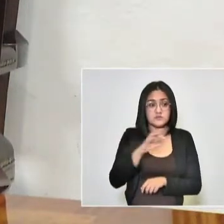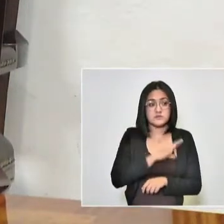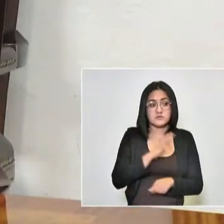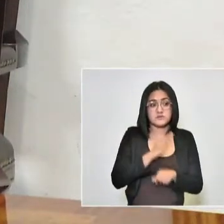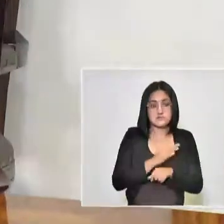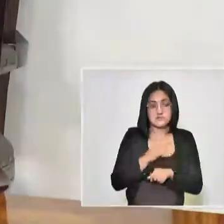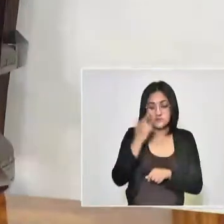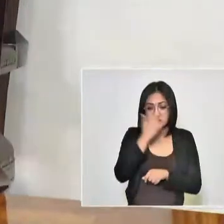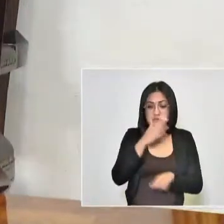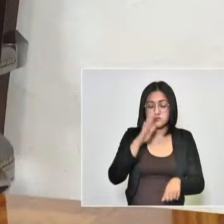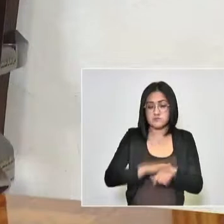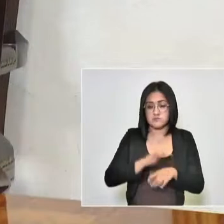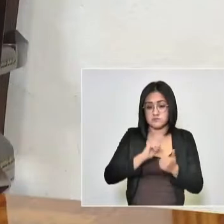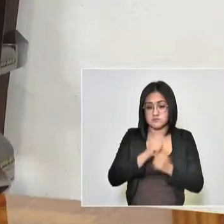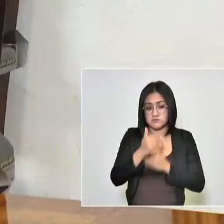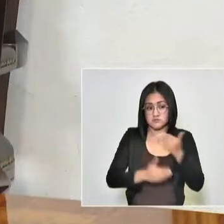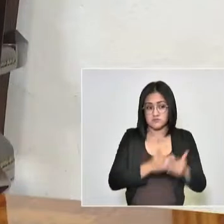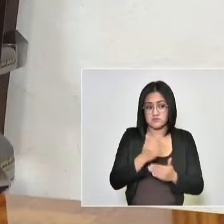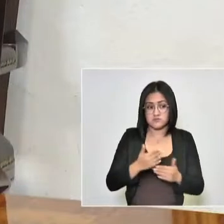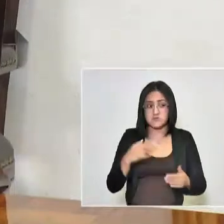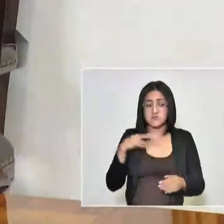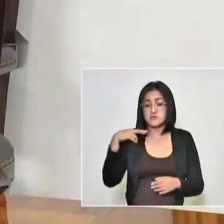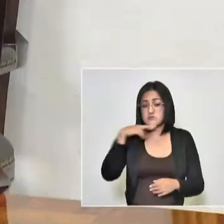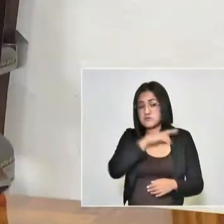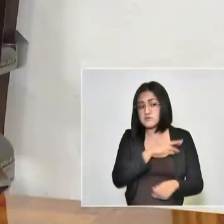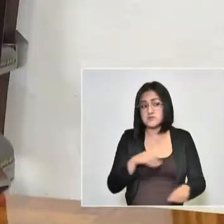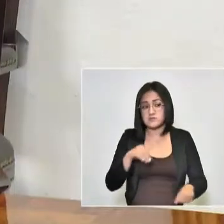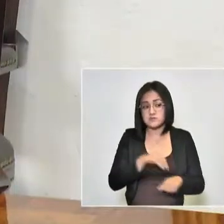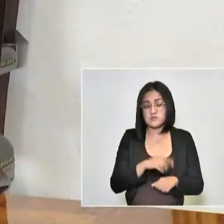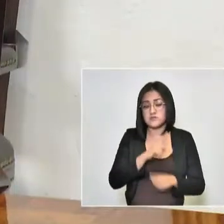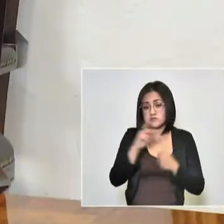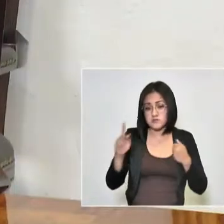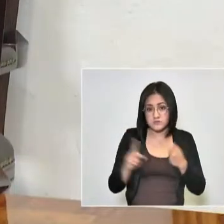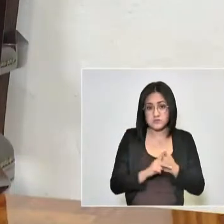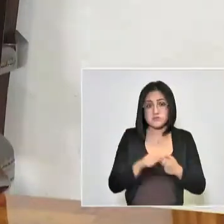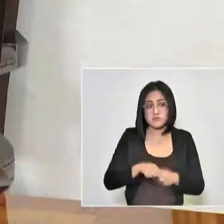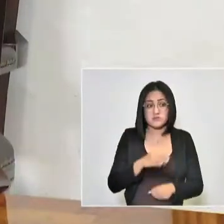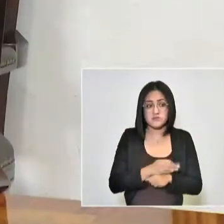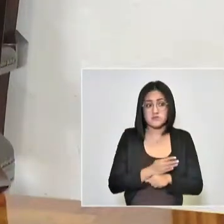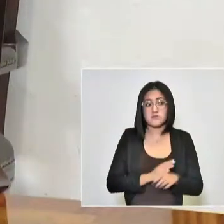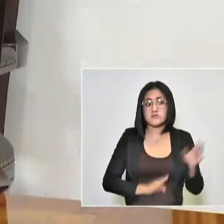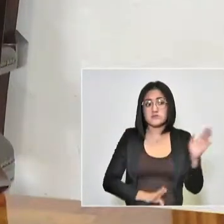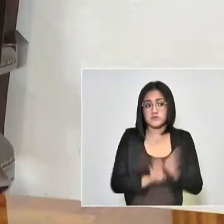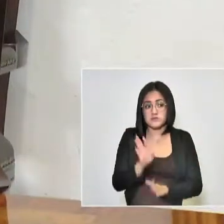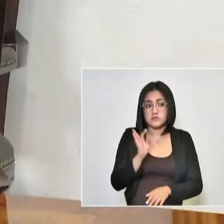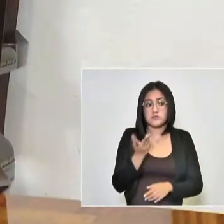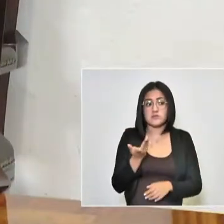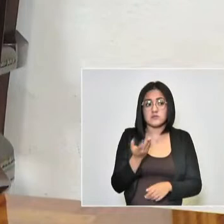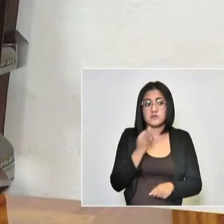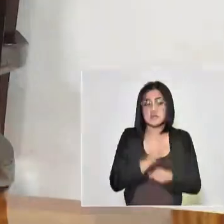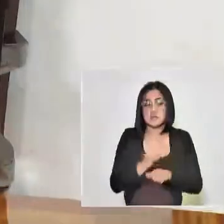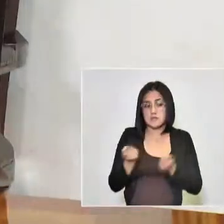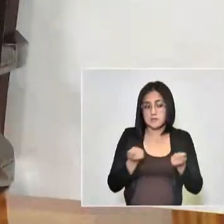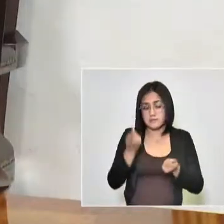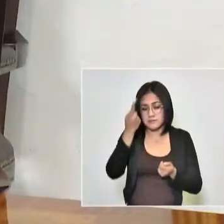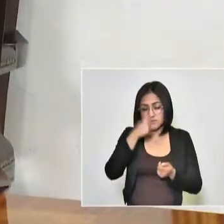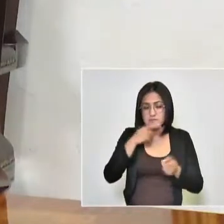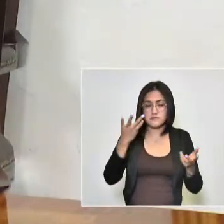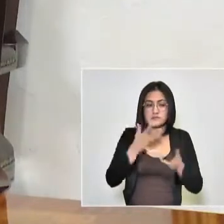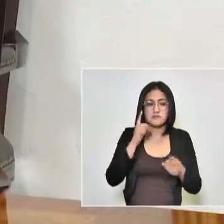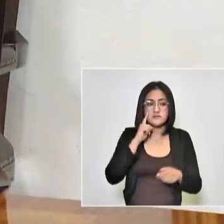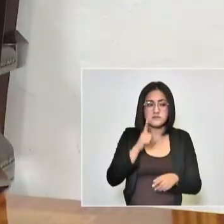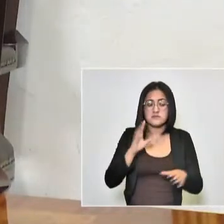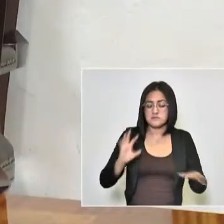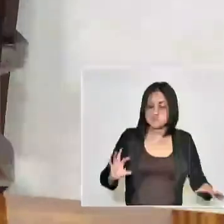de monitoreo más avanzados y mejor equipados del país, y hemos incrementado todas las herramientas y estrategias para hacer una